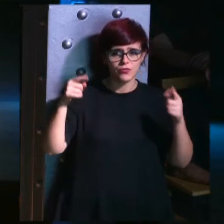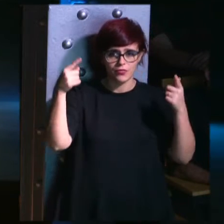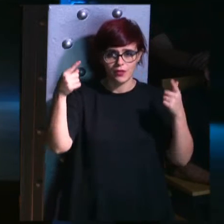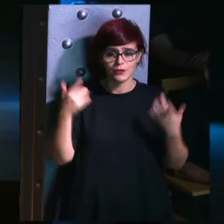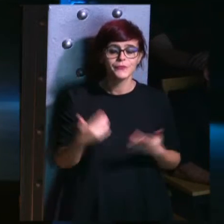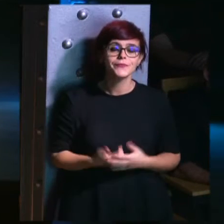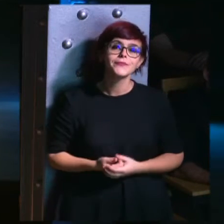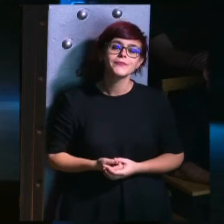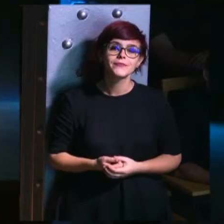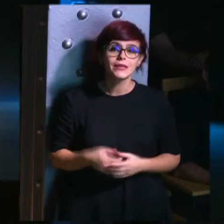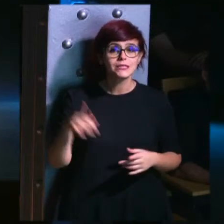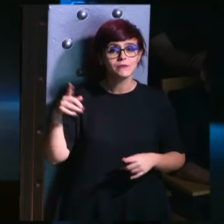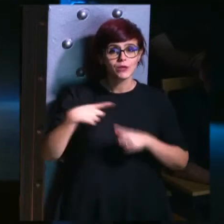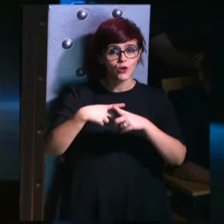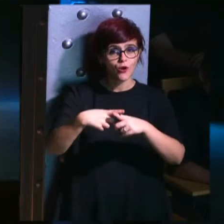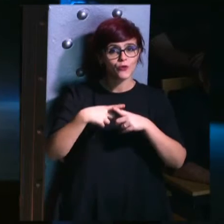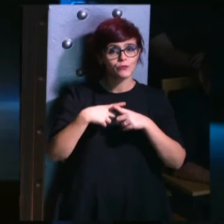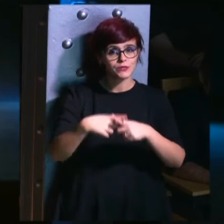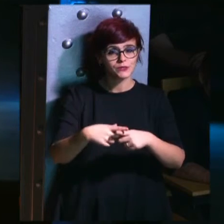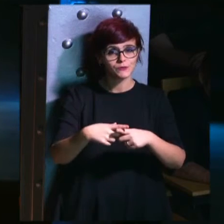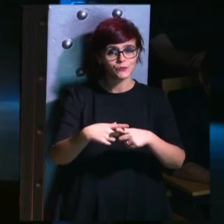Bueno, pues vamos a compartir también